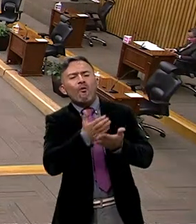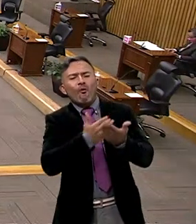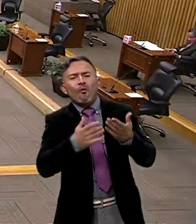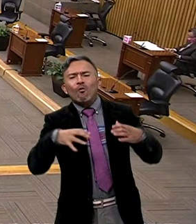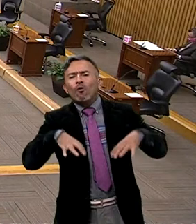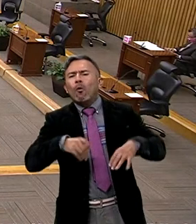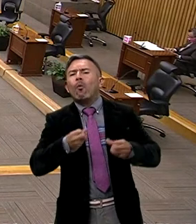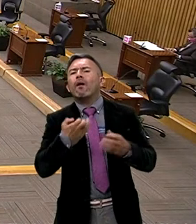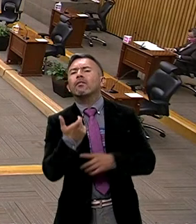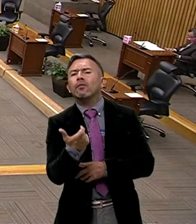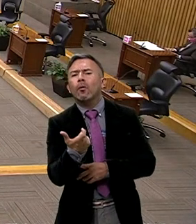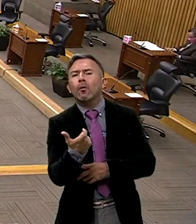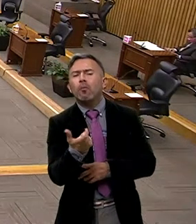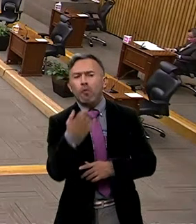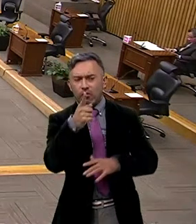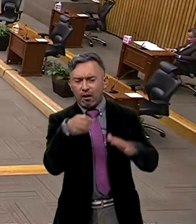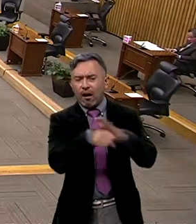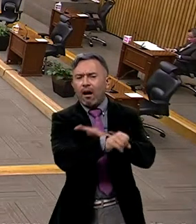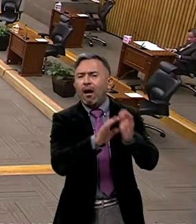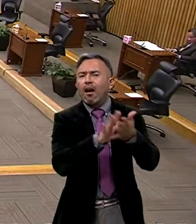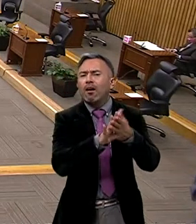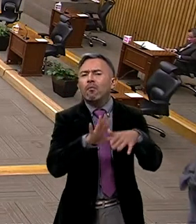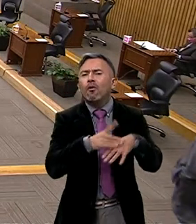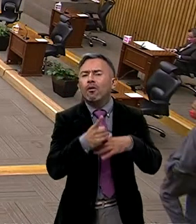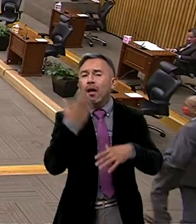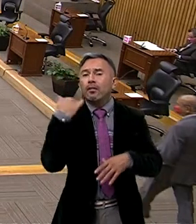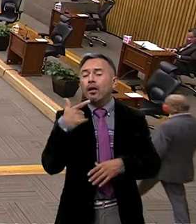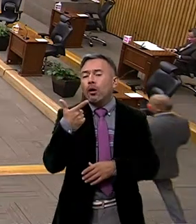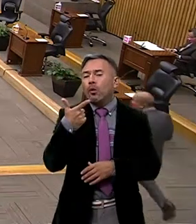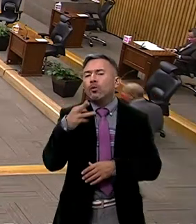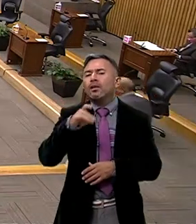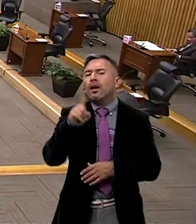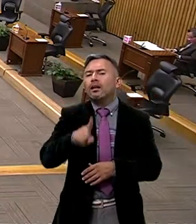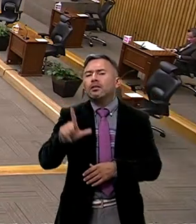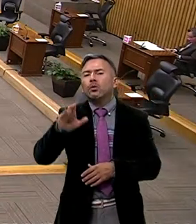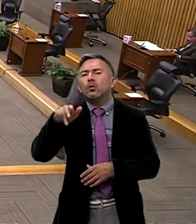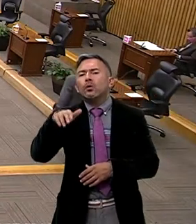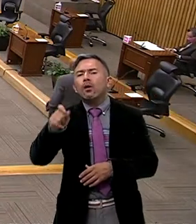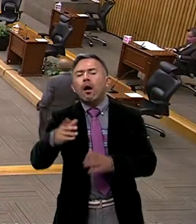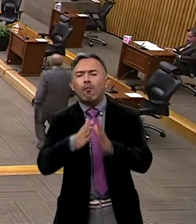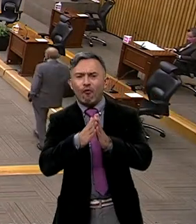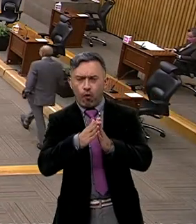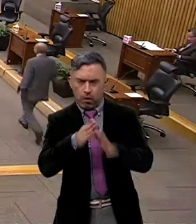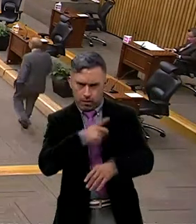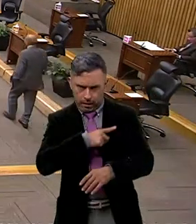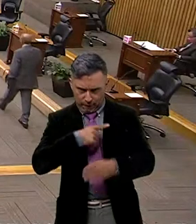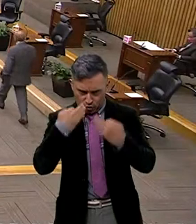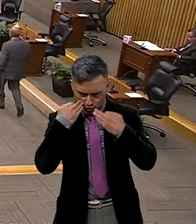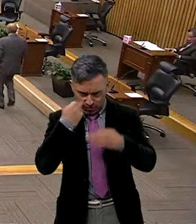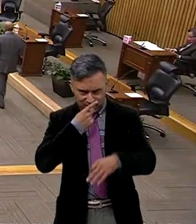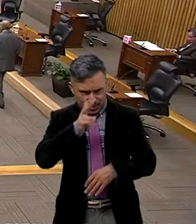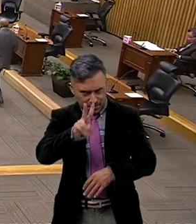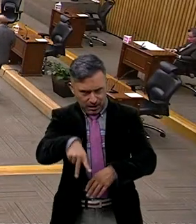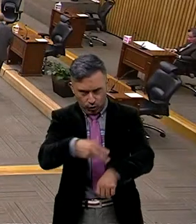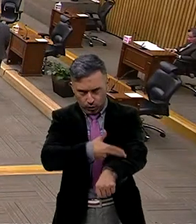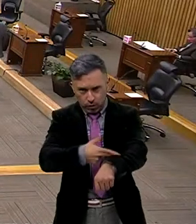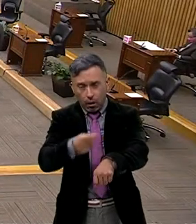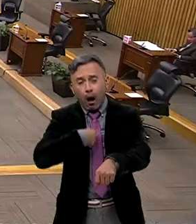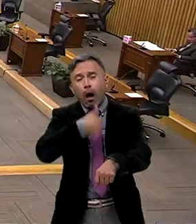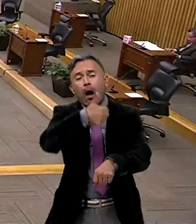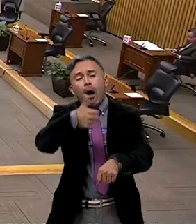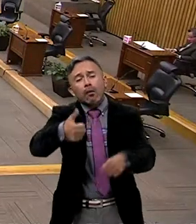algo quiere iluminar se hacían honestos por favor ahí está la historia de cada quien yo reitero y termino